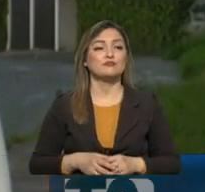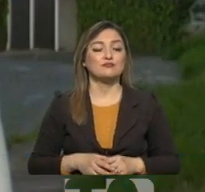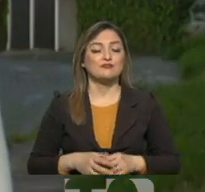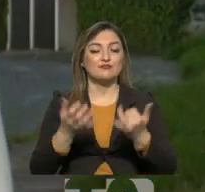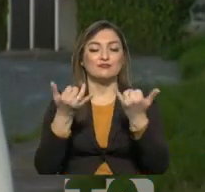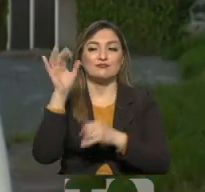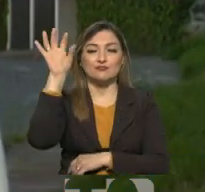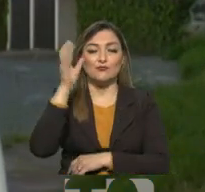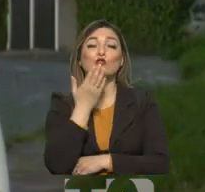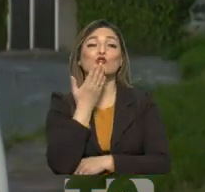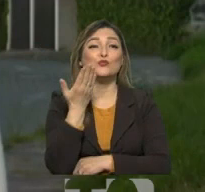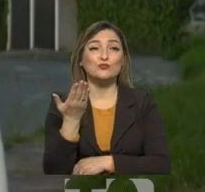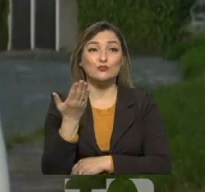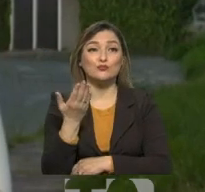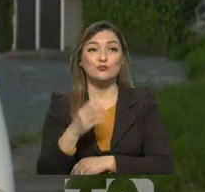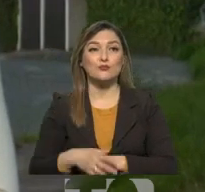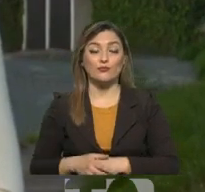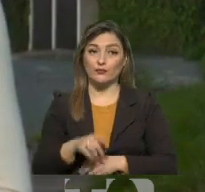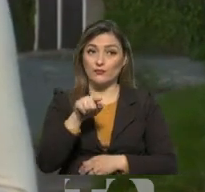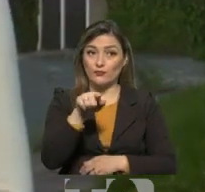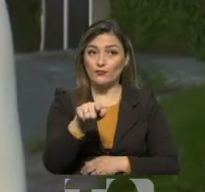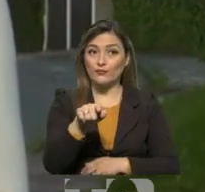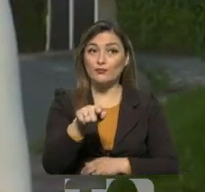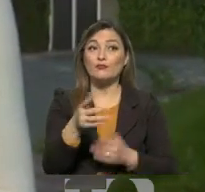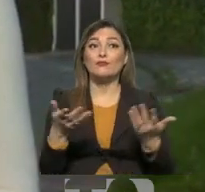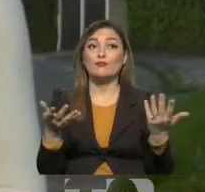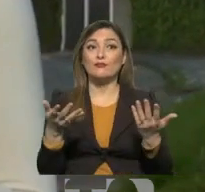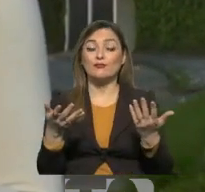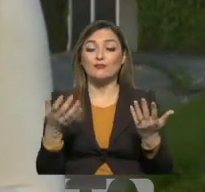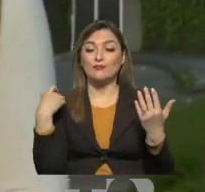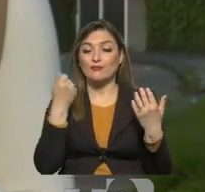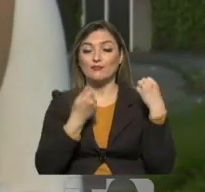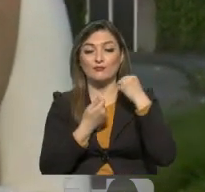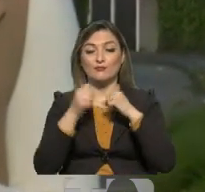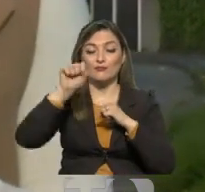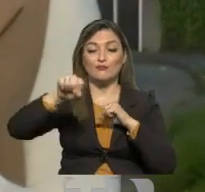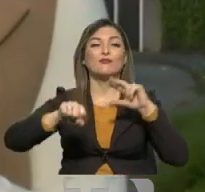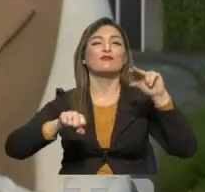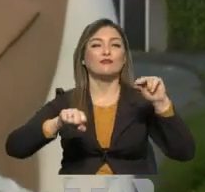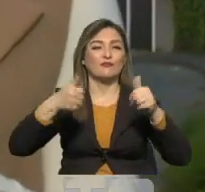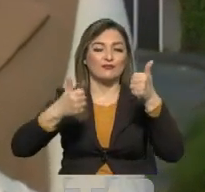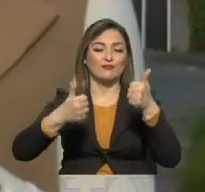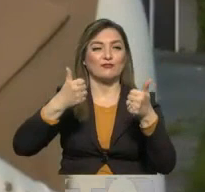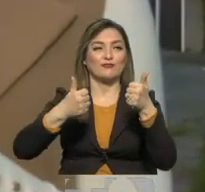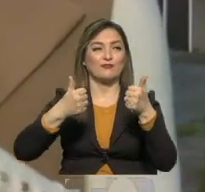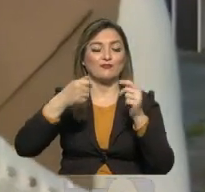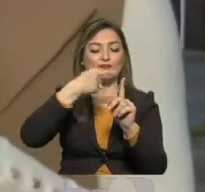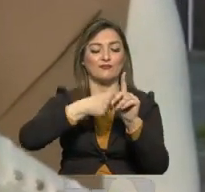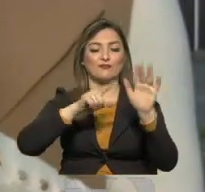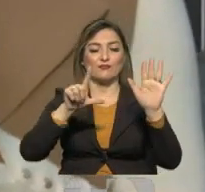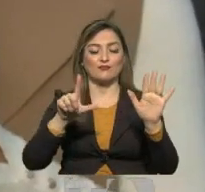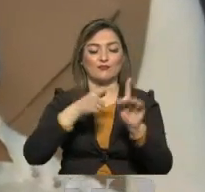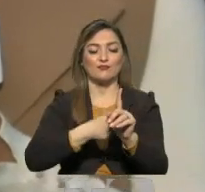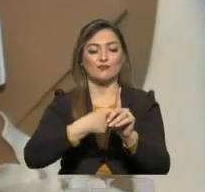momento de conocer cómo va a estar el tiempo para usted, para que usted sepa si tiene que salir abrigadito o no. Pues existe una mínima de 7,